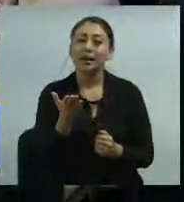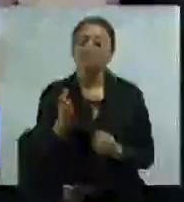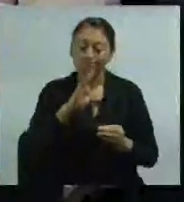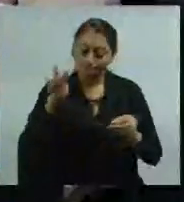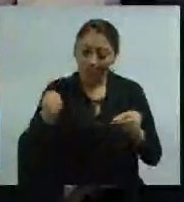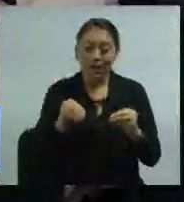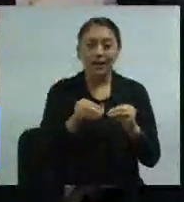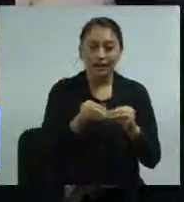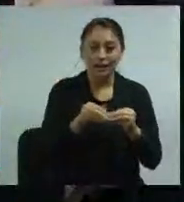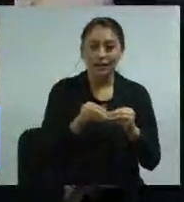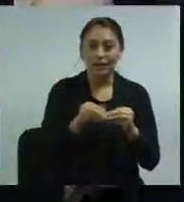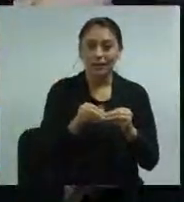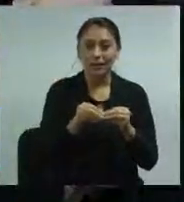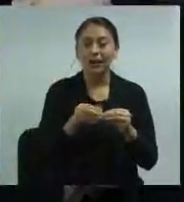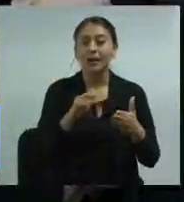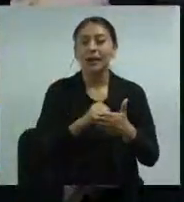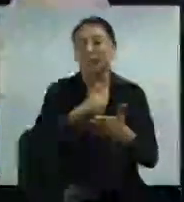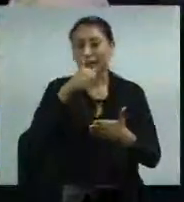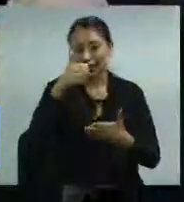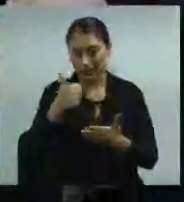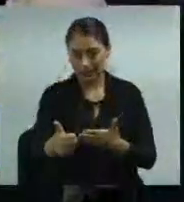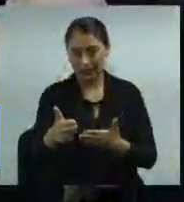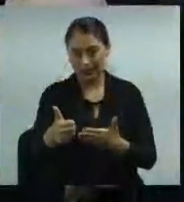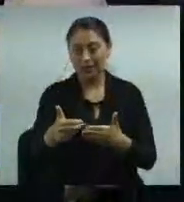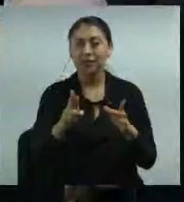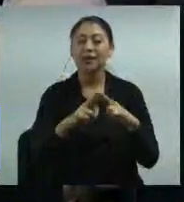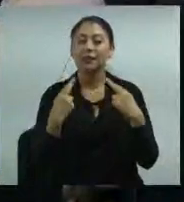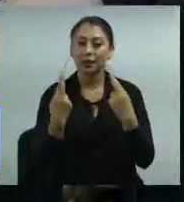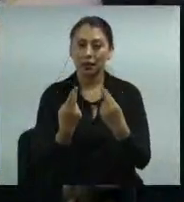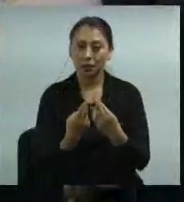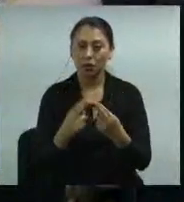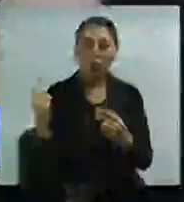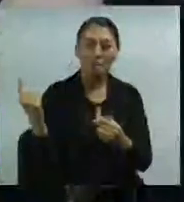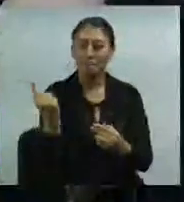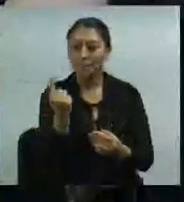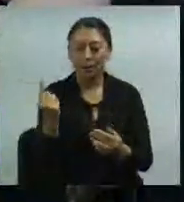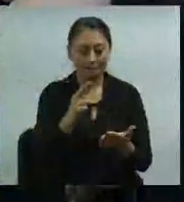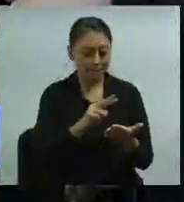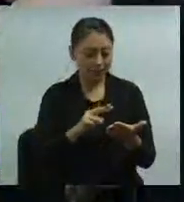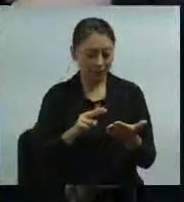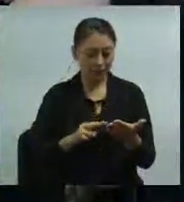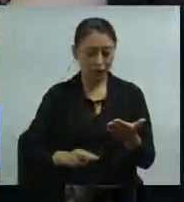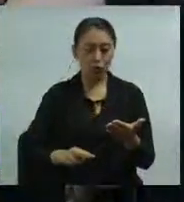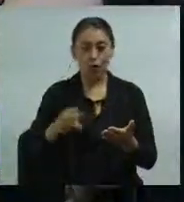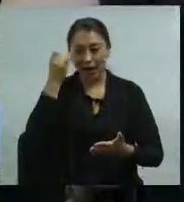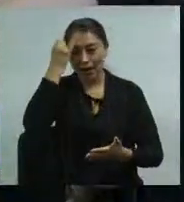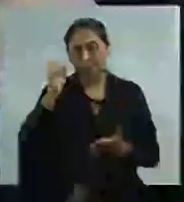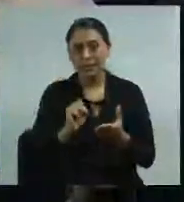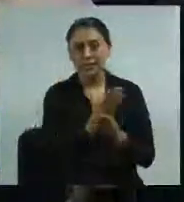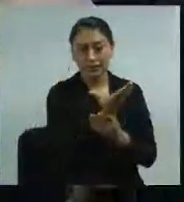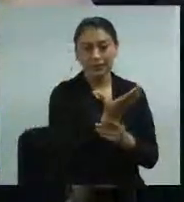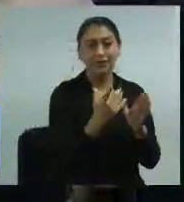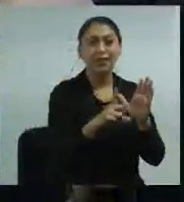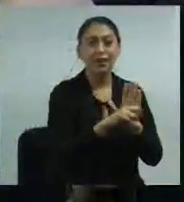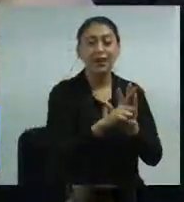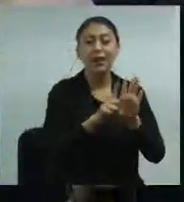agregue al orden del día, a la primera lectura, la iniciativa de